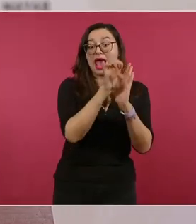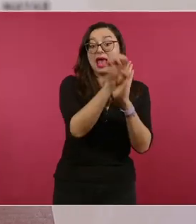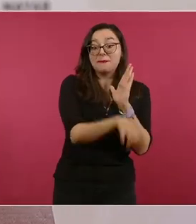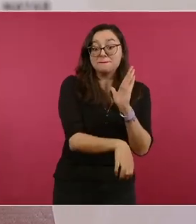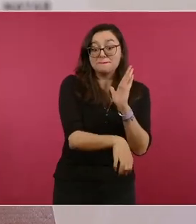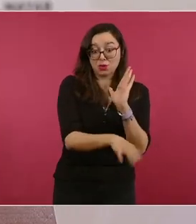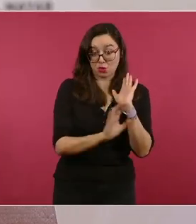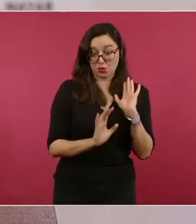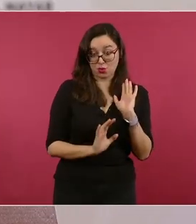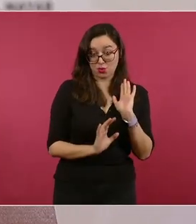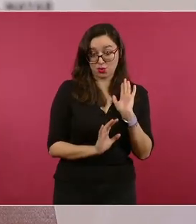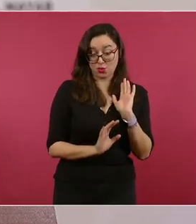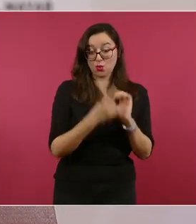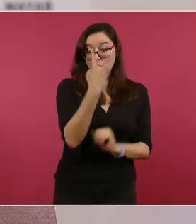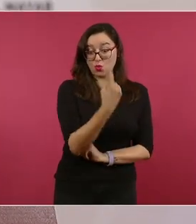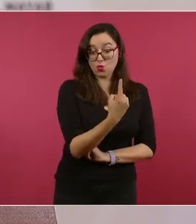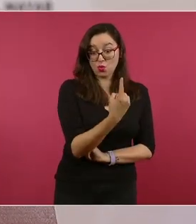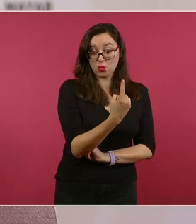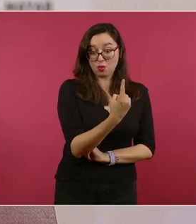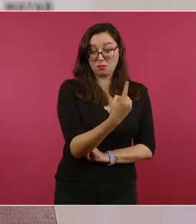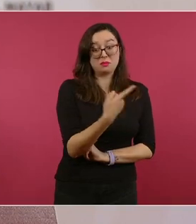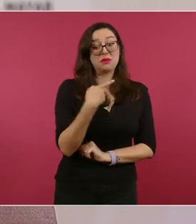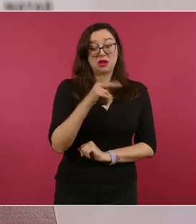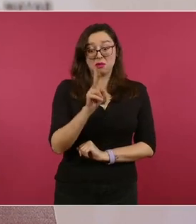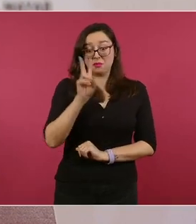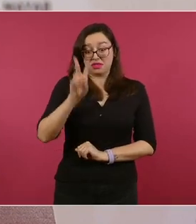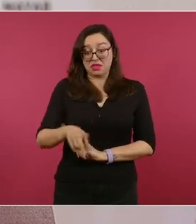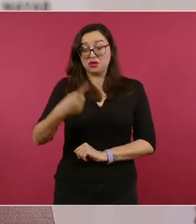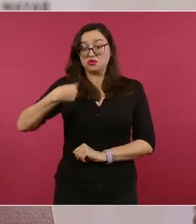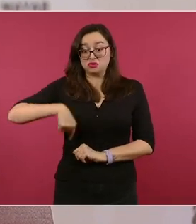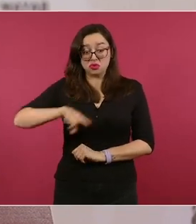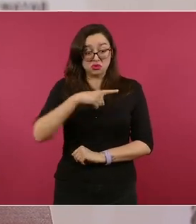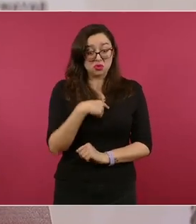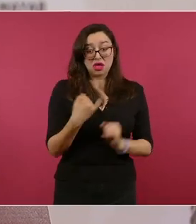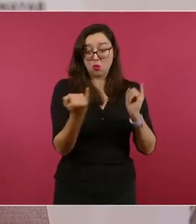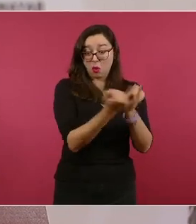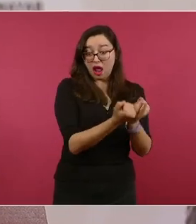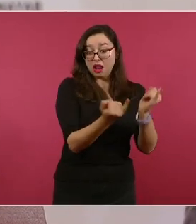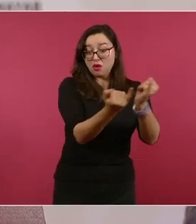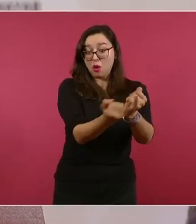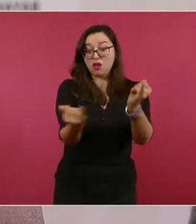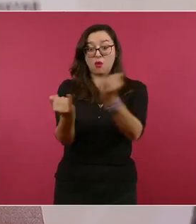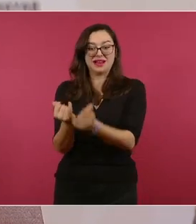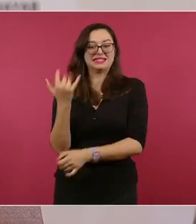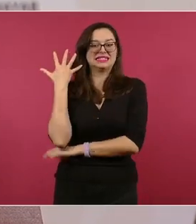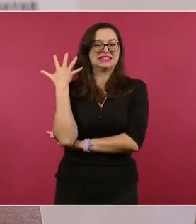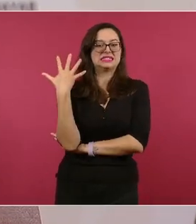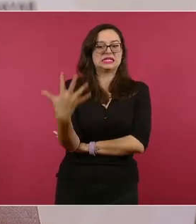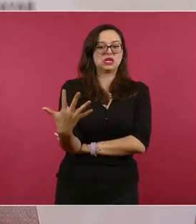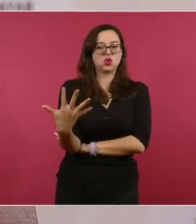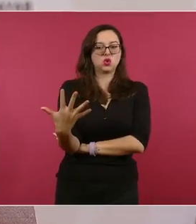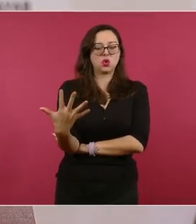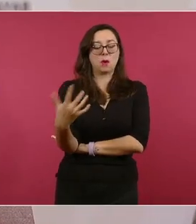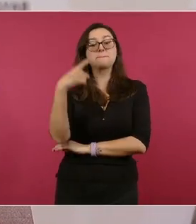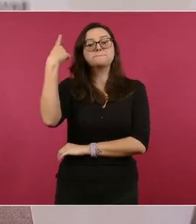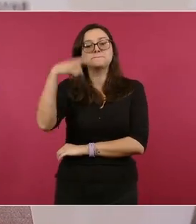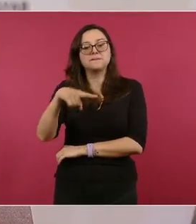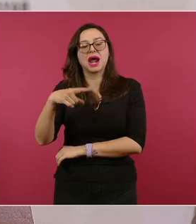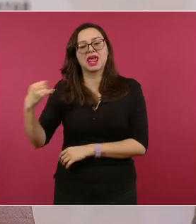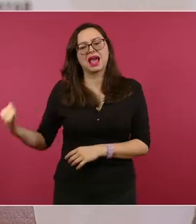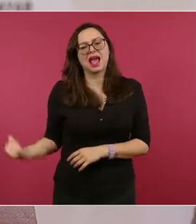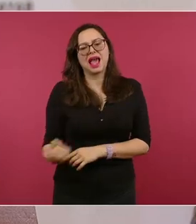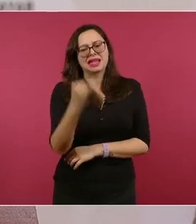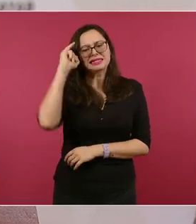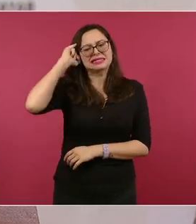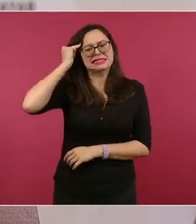hemos hecho como 5 obras así en los pueblos yaquis, que son de los pueblos